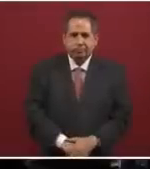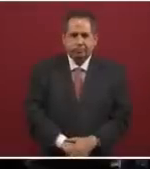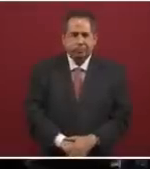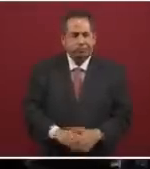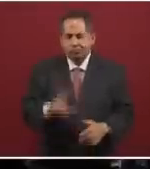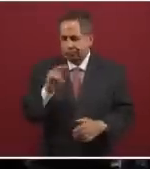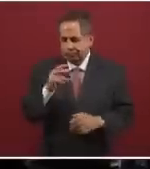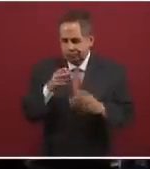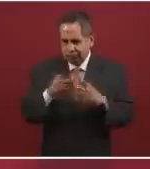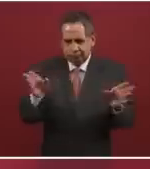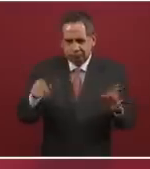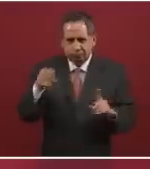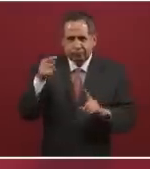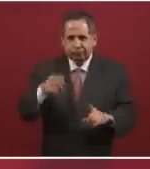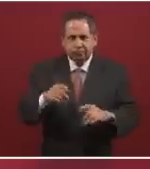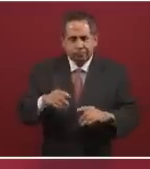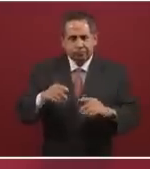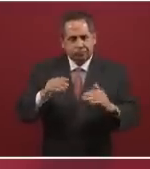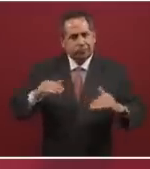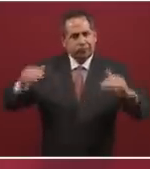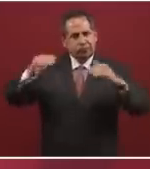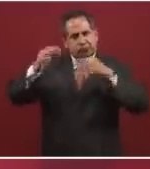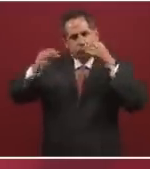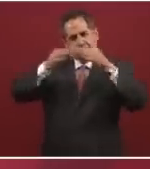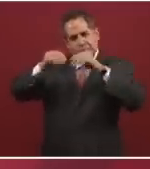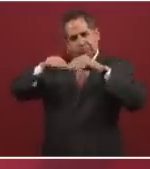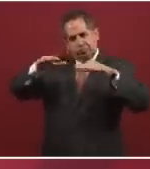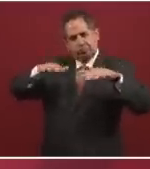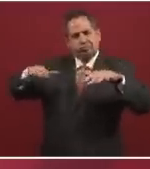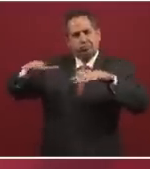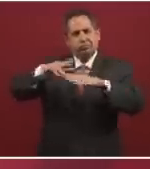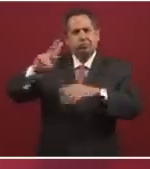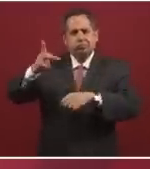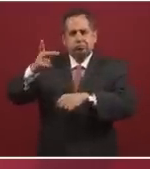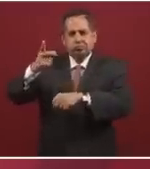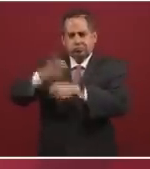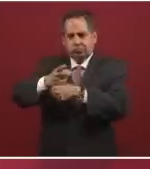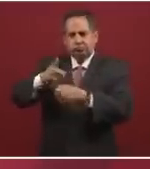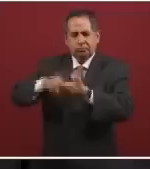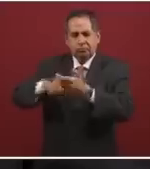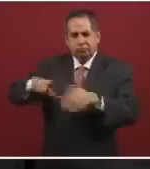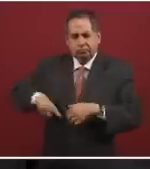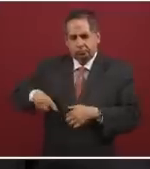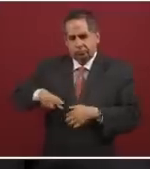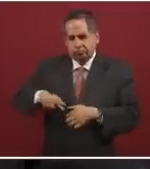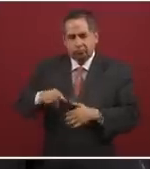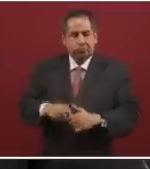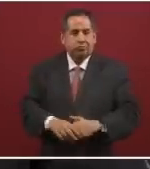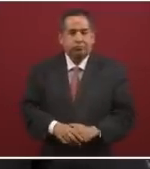estoy hablando de los medios, la publicidad, de